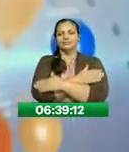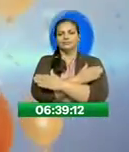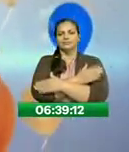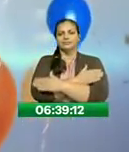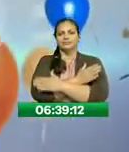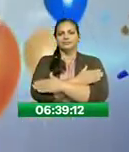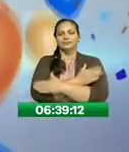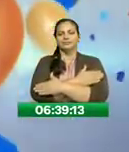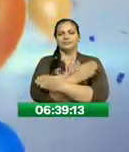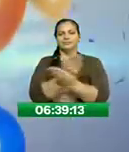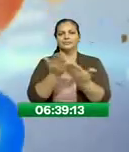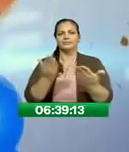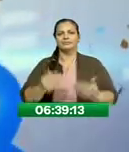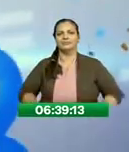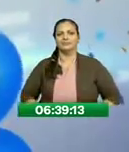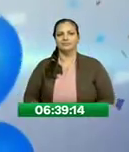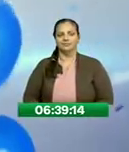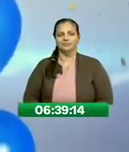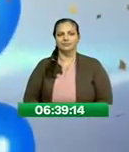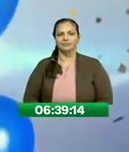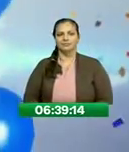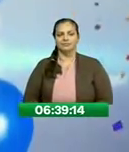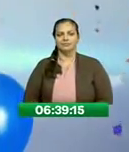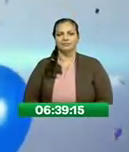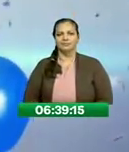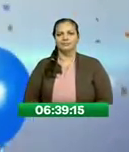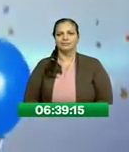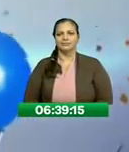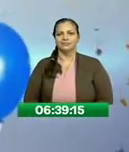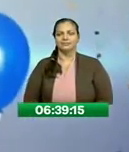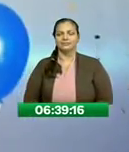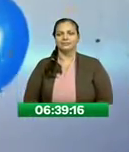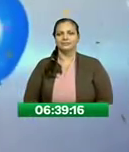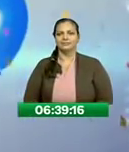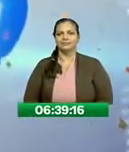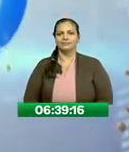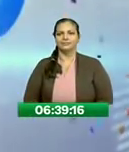¡Felicidades! ¡Feliz cumpleaños, Vanesita!